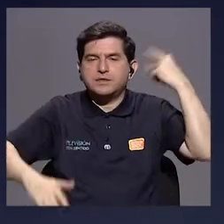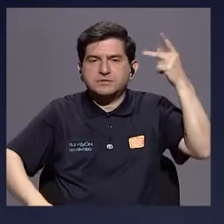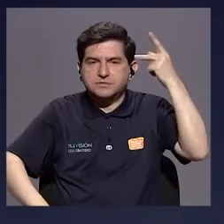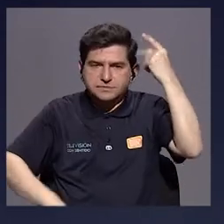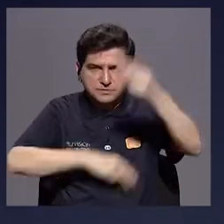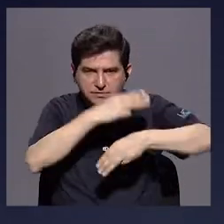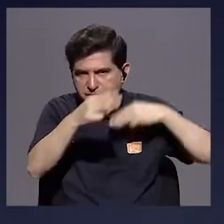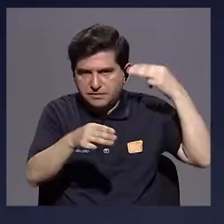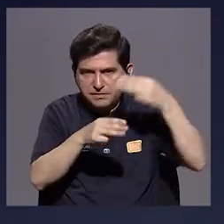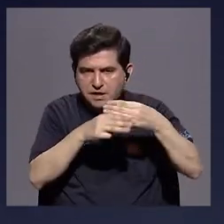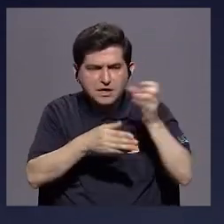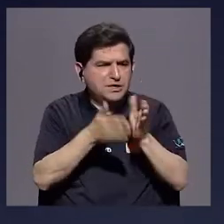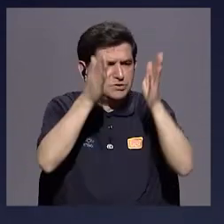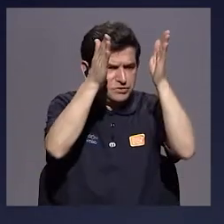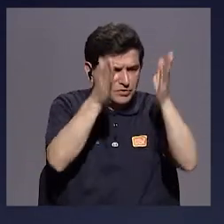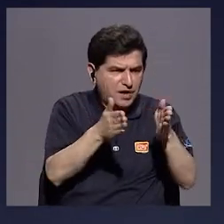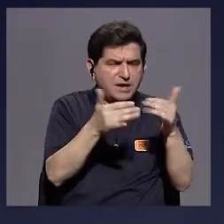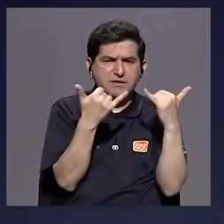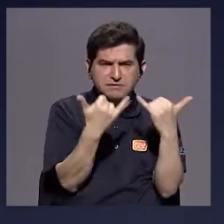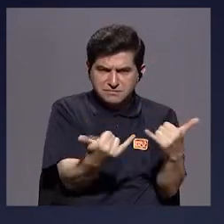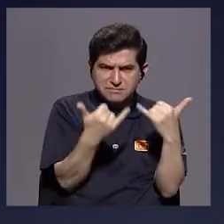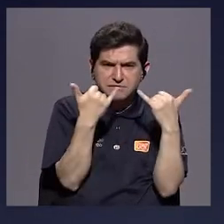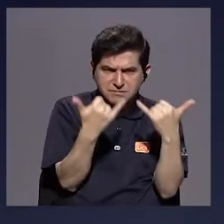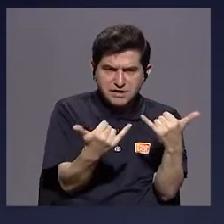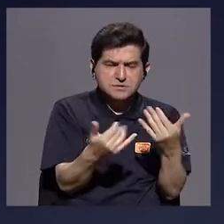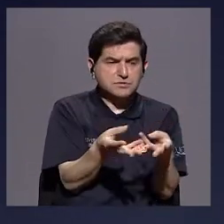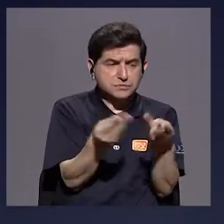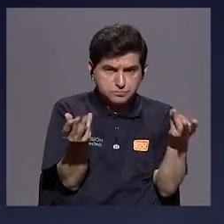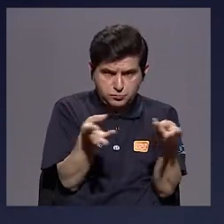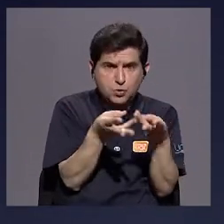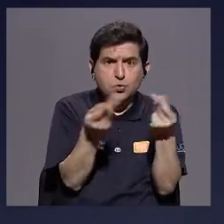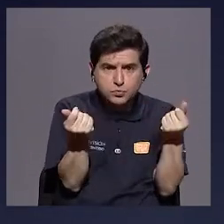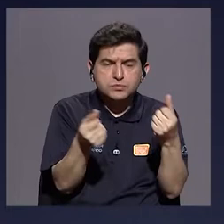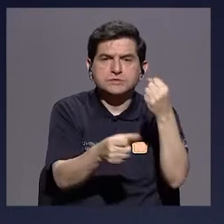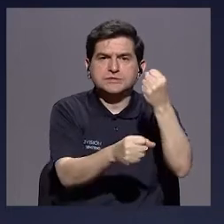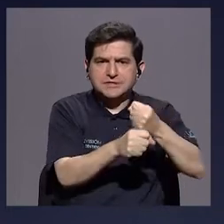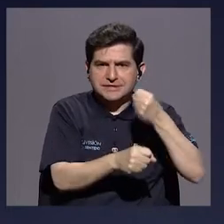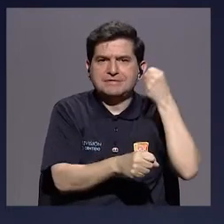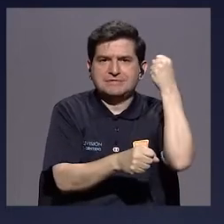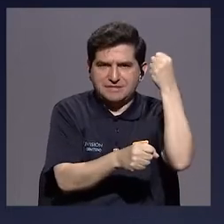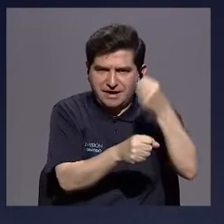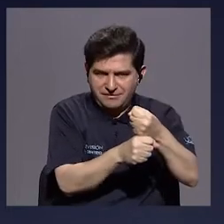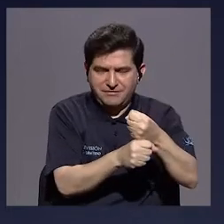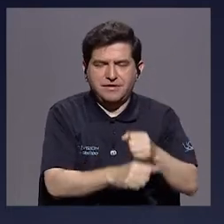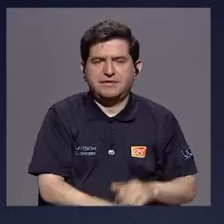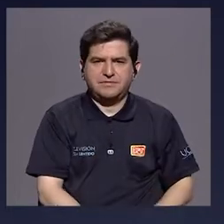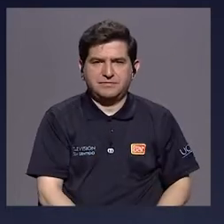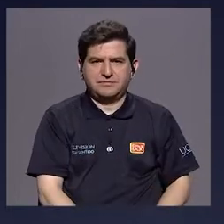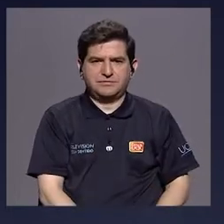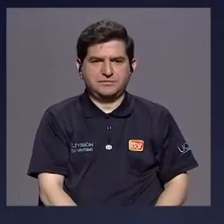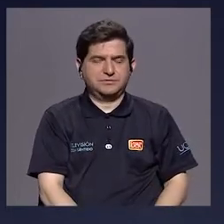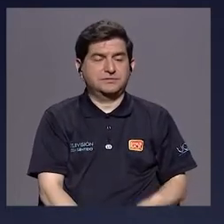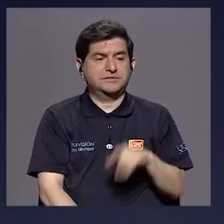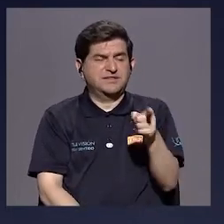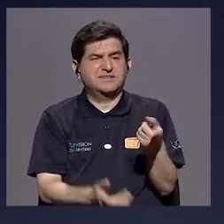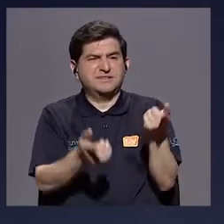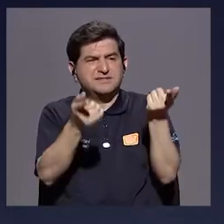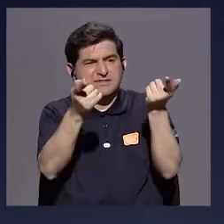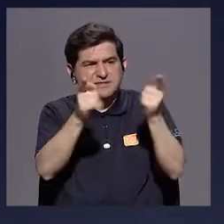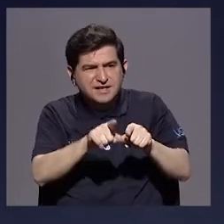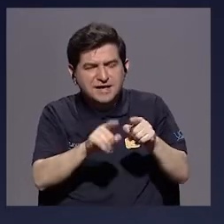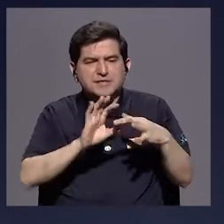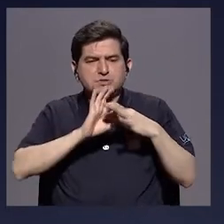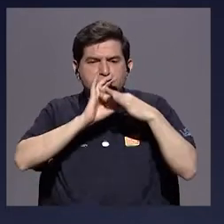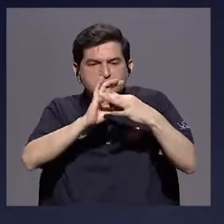muchos artistas contemporáneos se están produciendo trabajos que son son